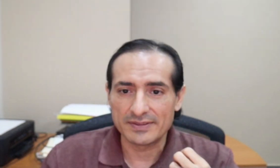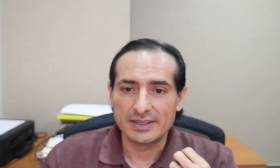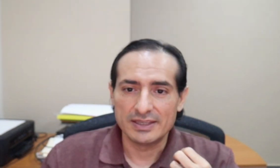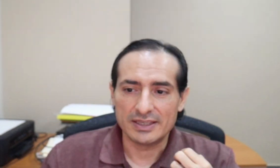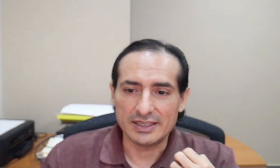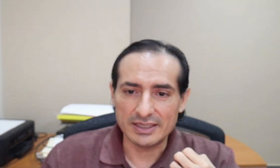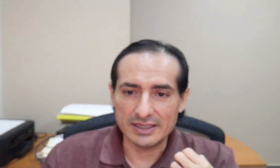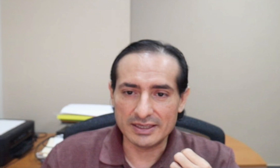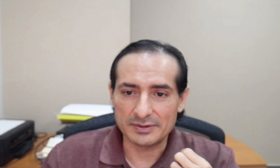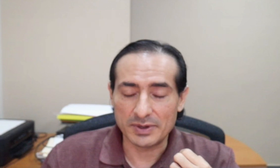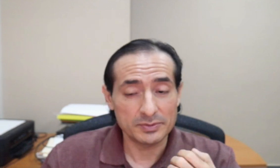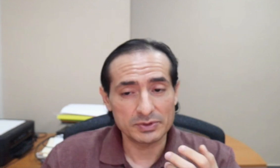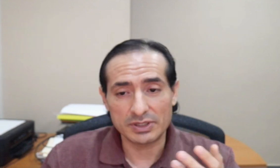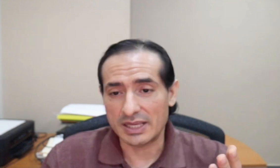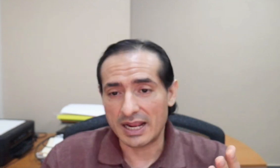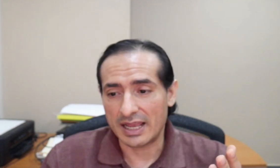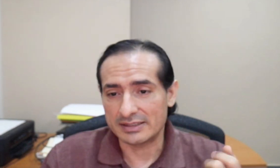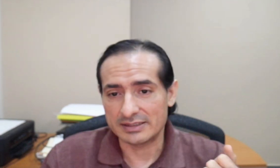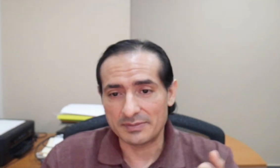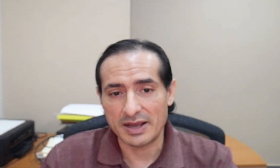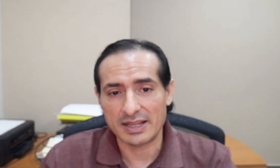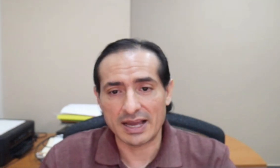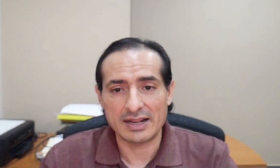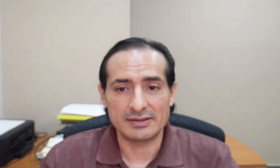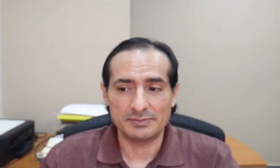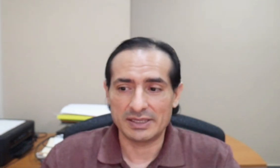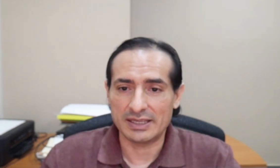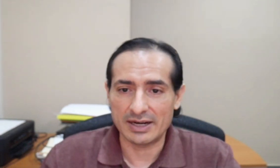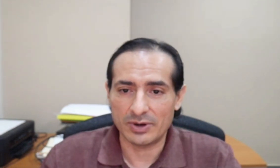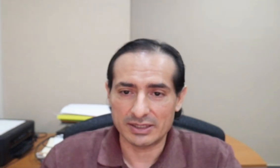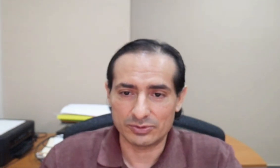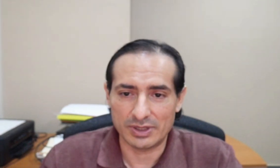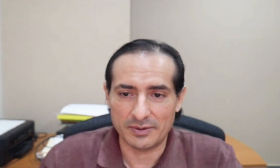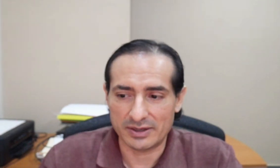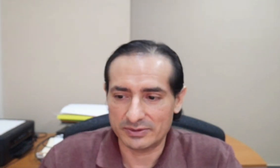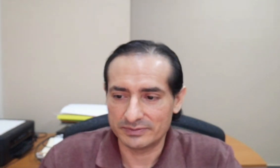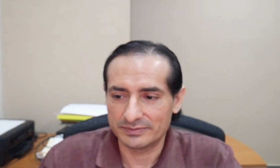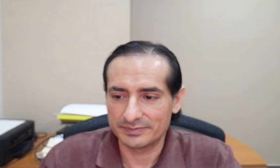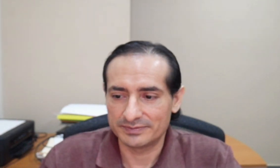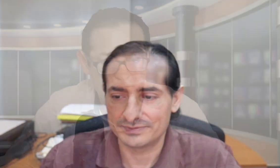denuncia y bueno, pues que ya el sistema legal mexicano haga